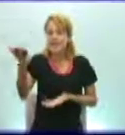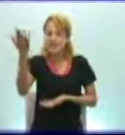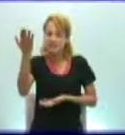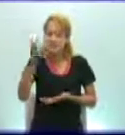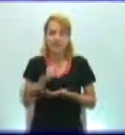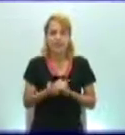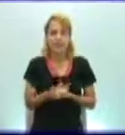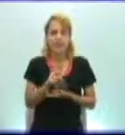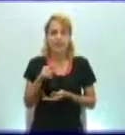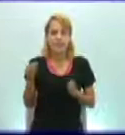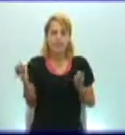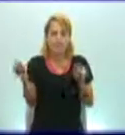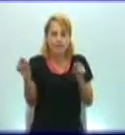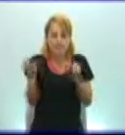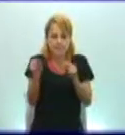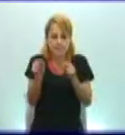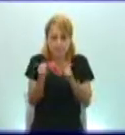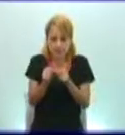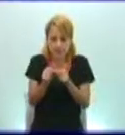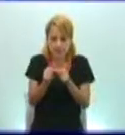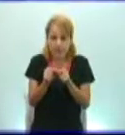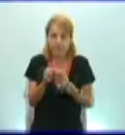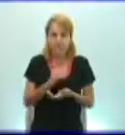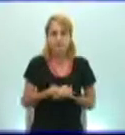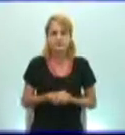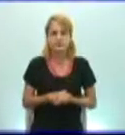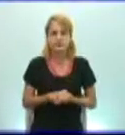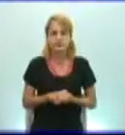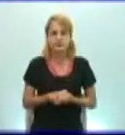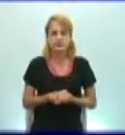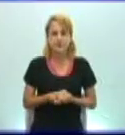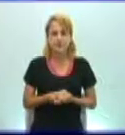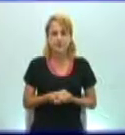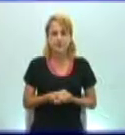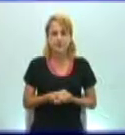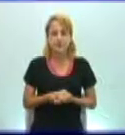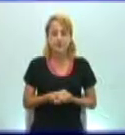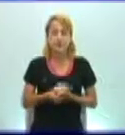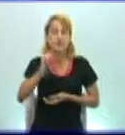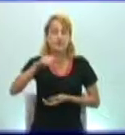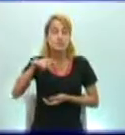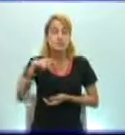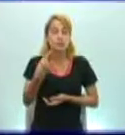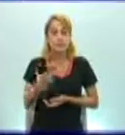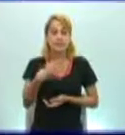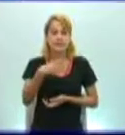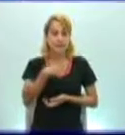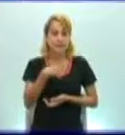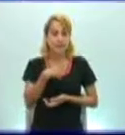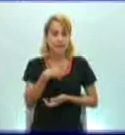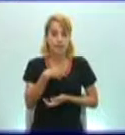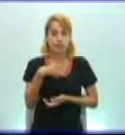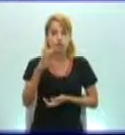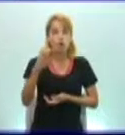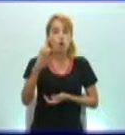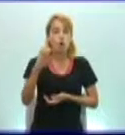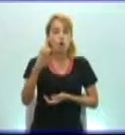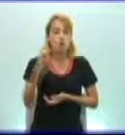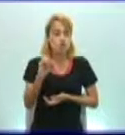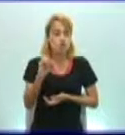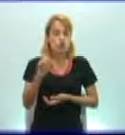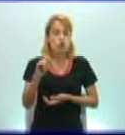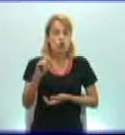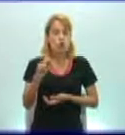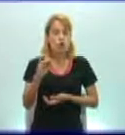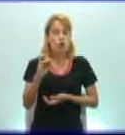donde crece la raíz. Ok, luego tenemos a la cofia. La cofia